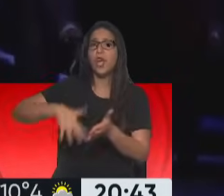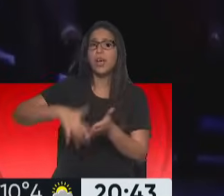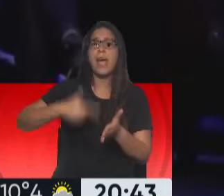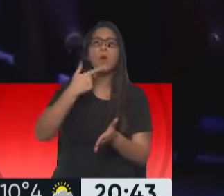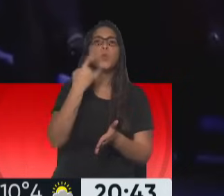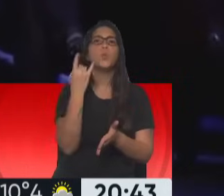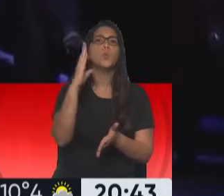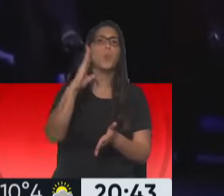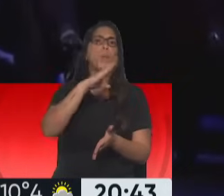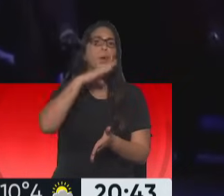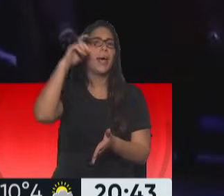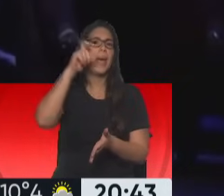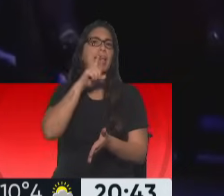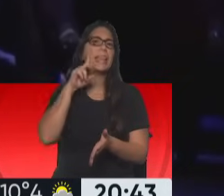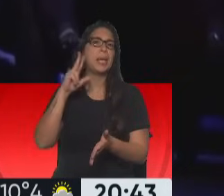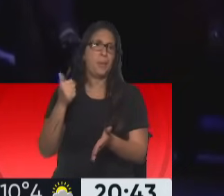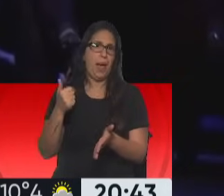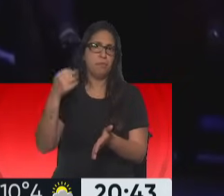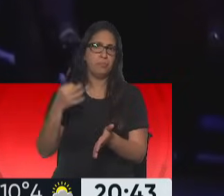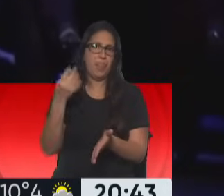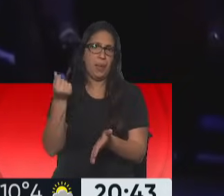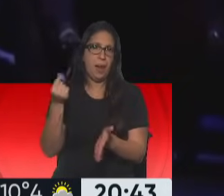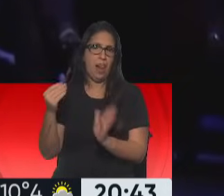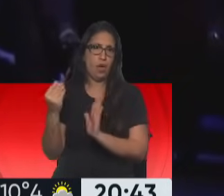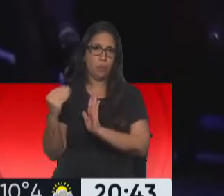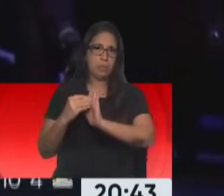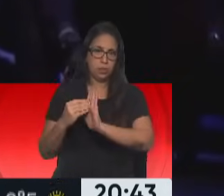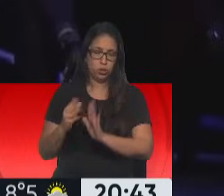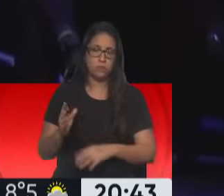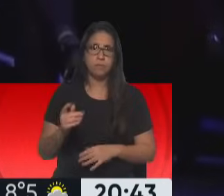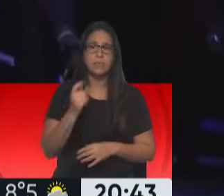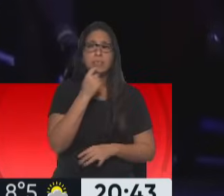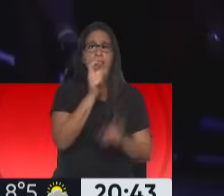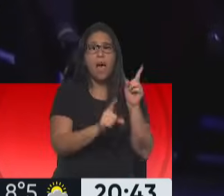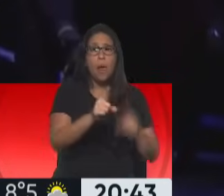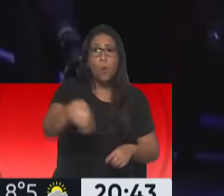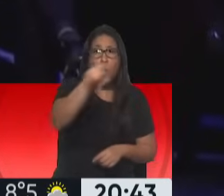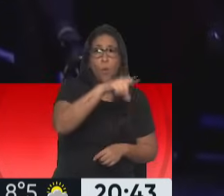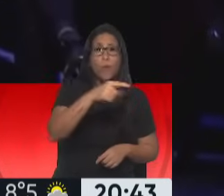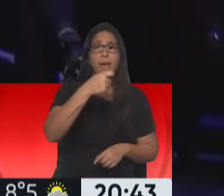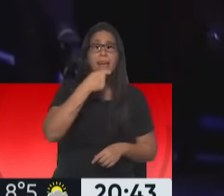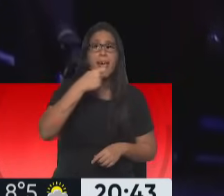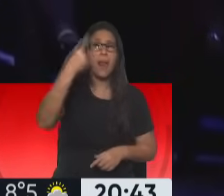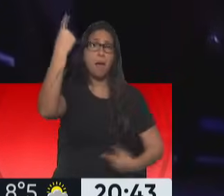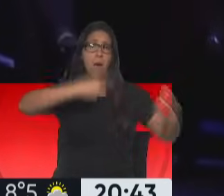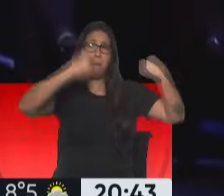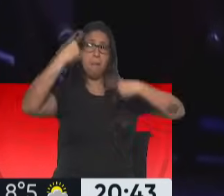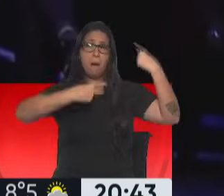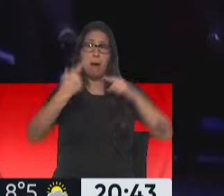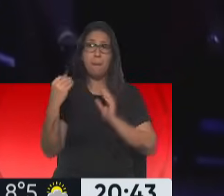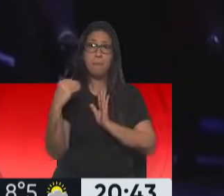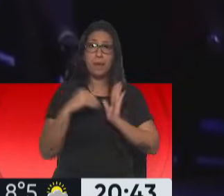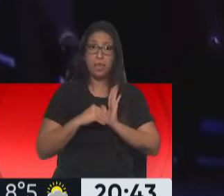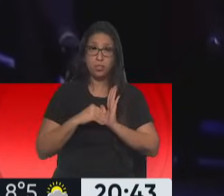del valor. Y si alguien pretende imponernos precios que